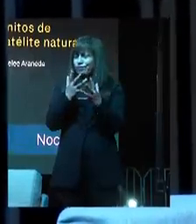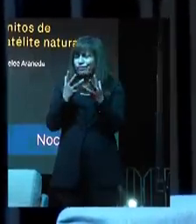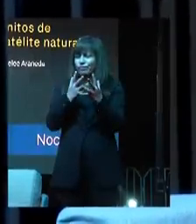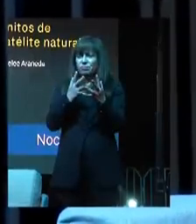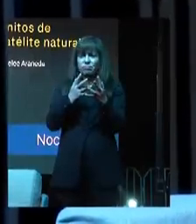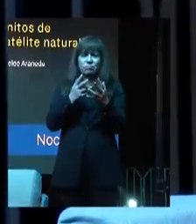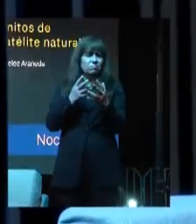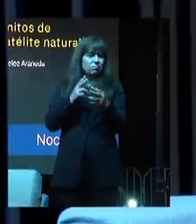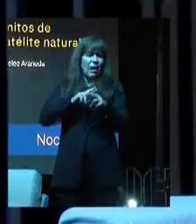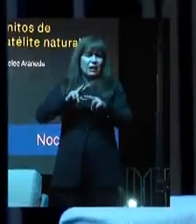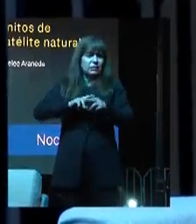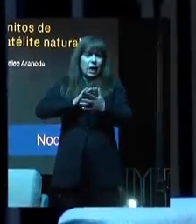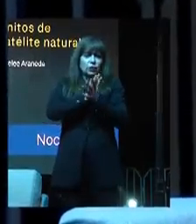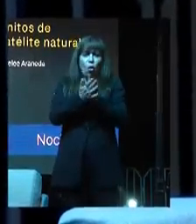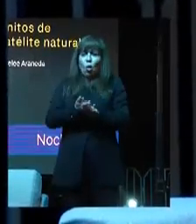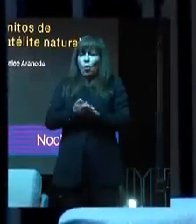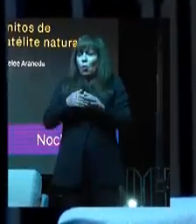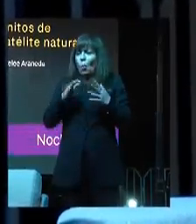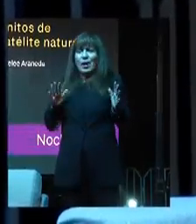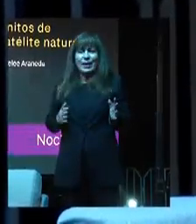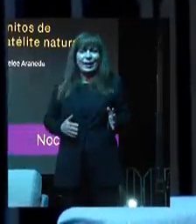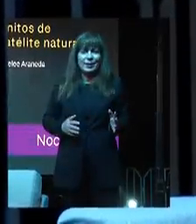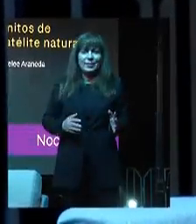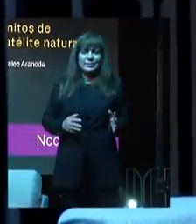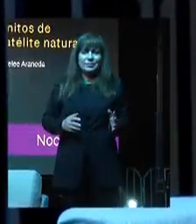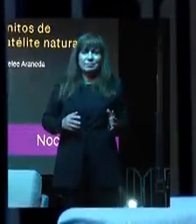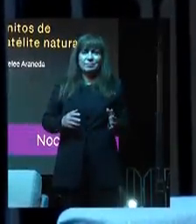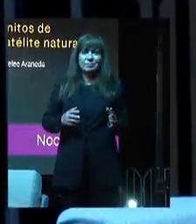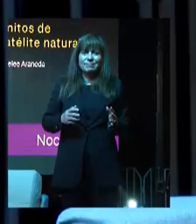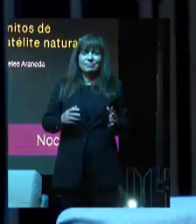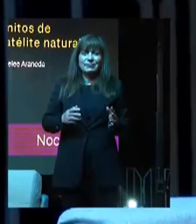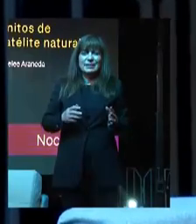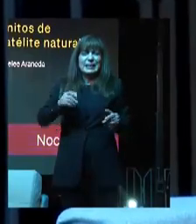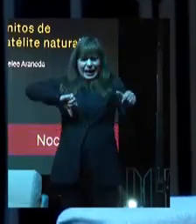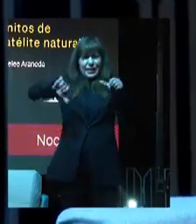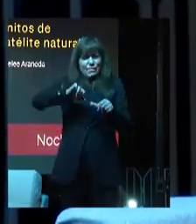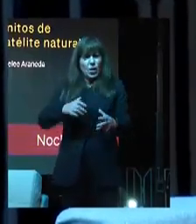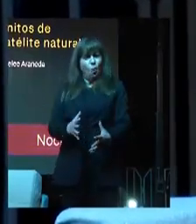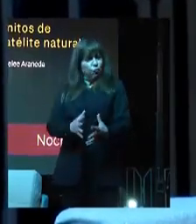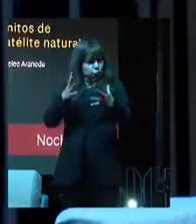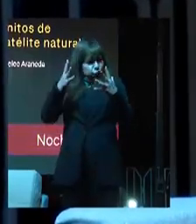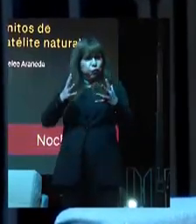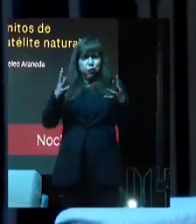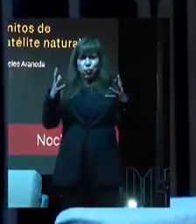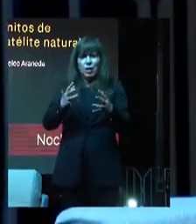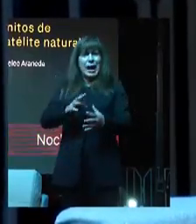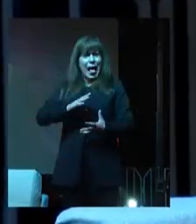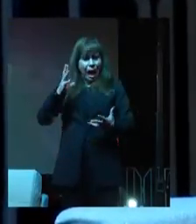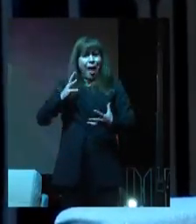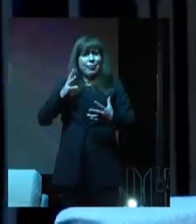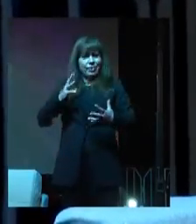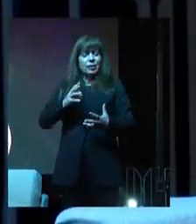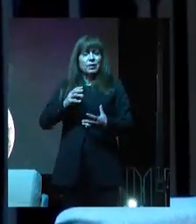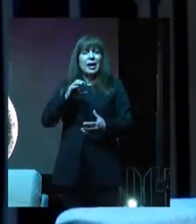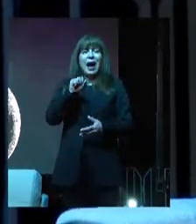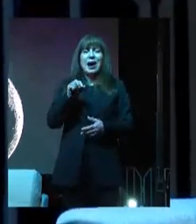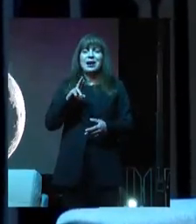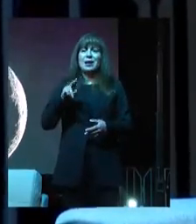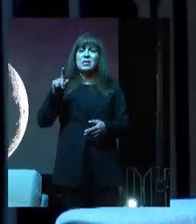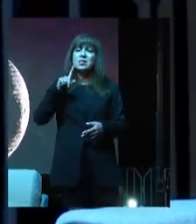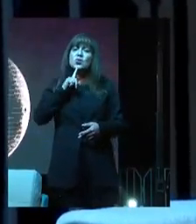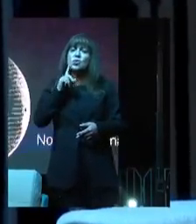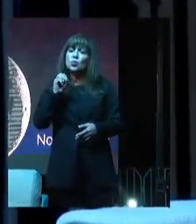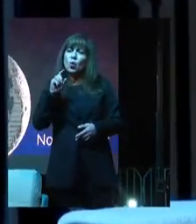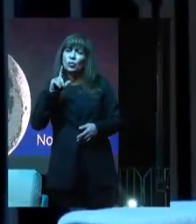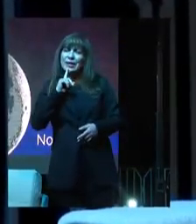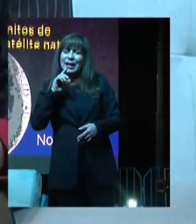hacían de todo. Por ejemplo, uno de los más grandes de todos los tiempos es Aristóteles. Y Aristóteles era un hombre que escribió